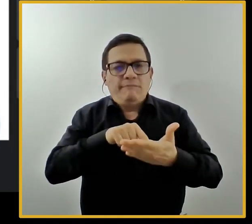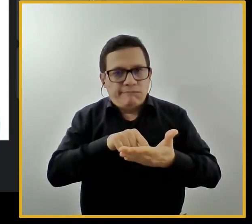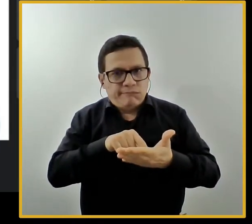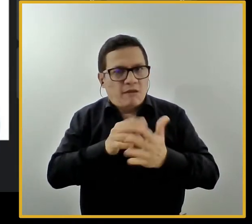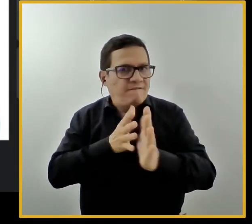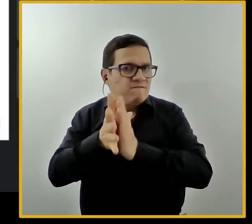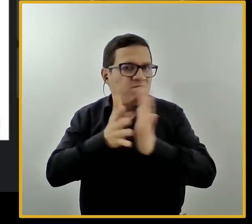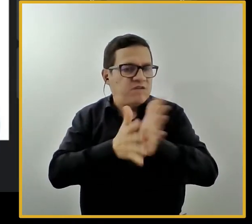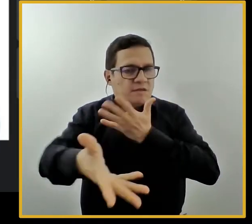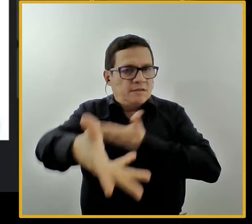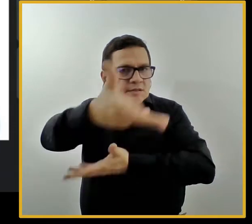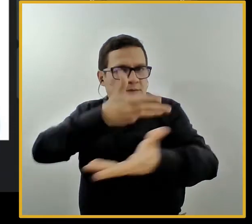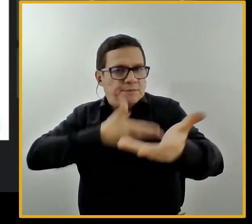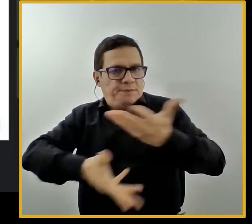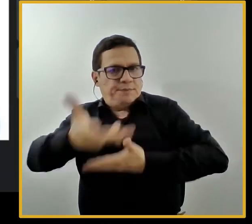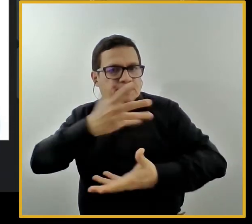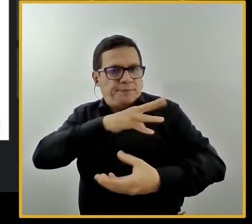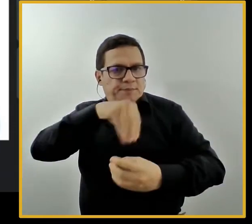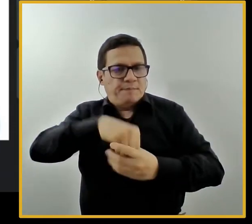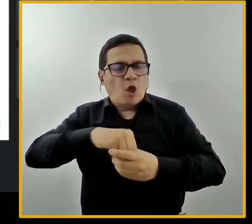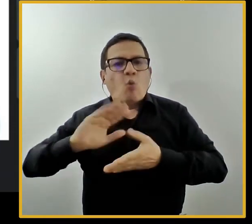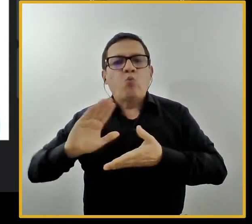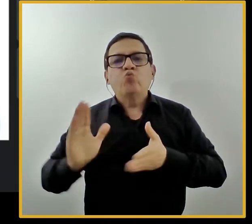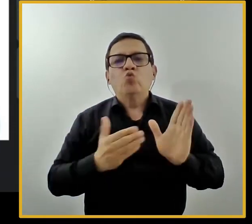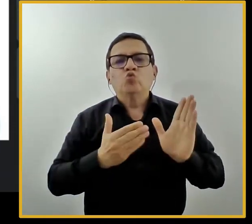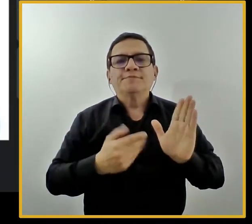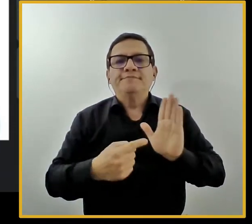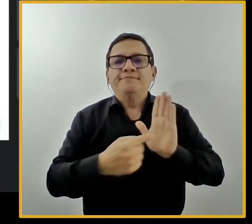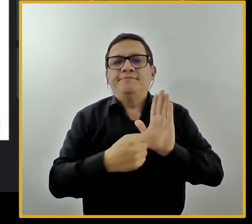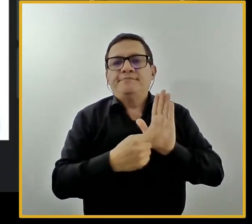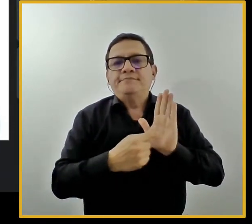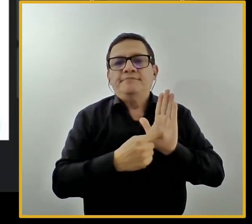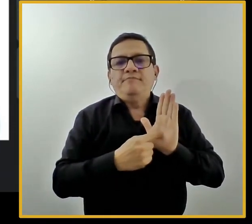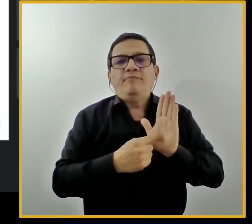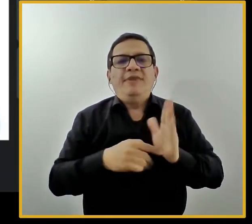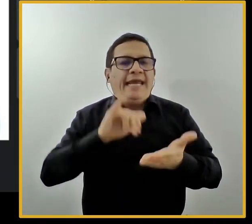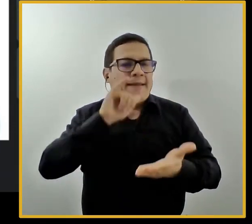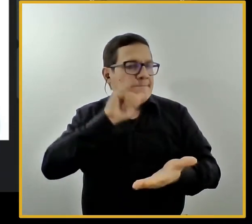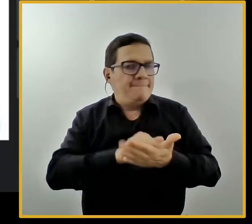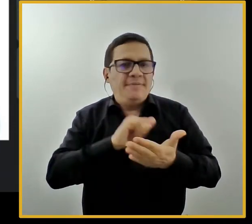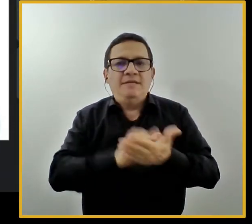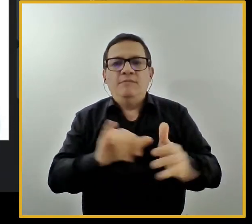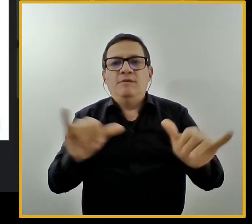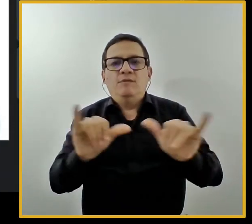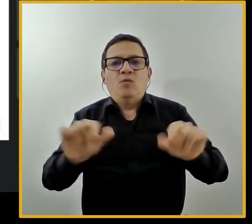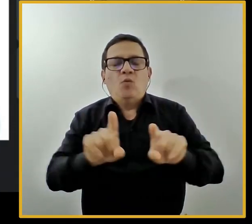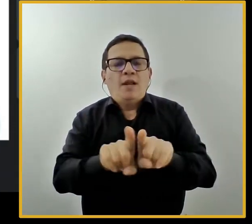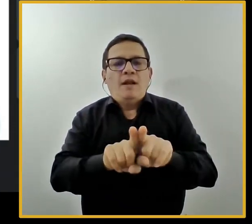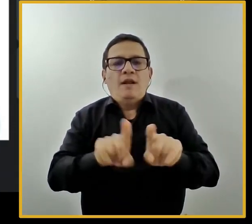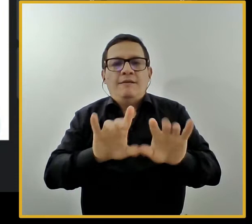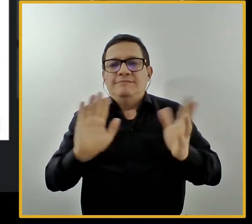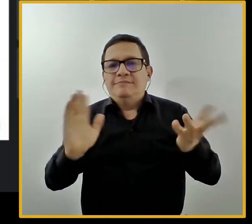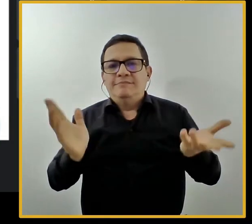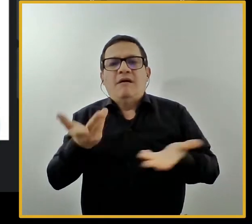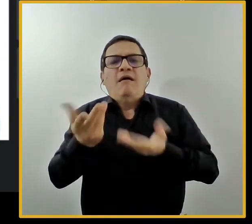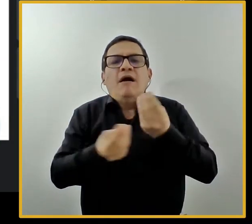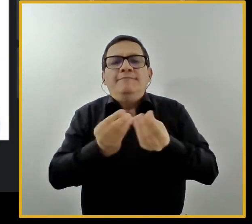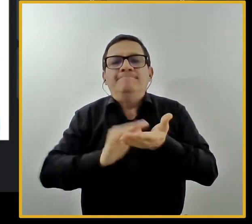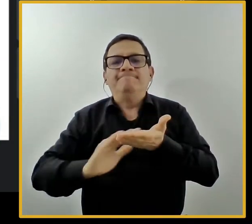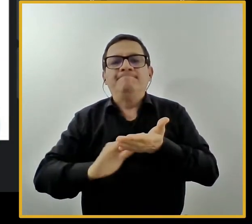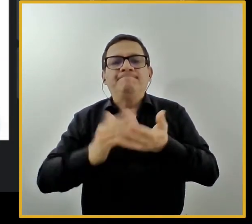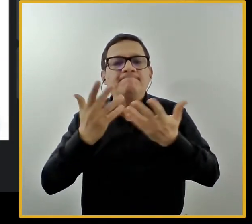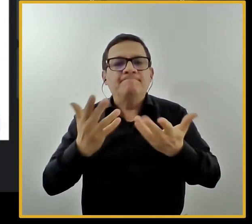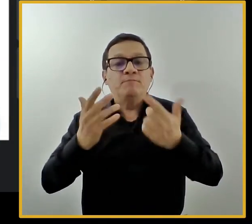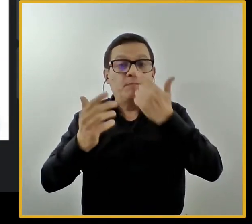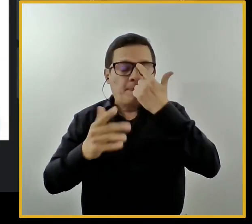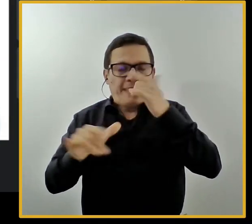que es compartida en el curso, ¿no? Entonces esto es lo mismo, ¿no? Entonces para poder solucionar